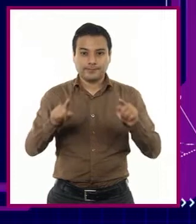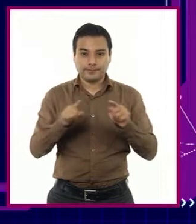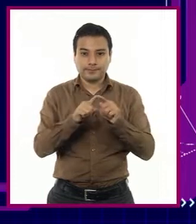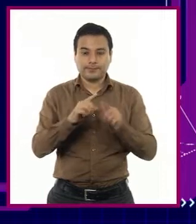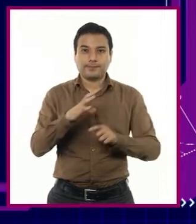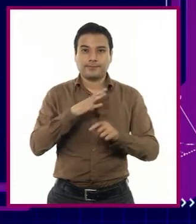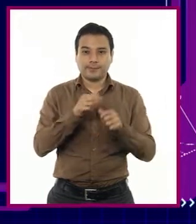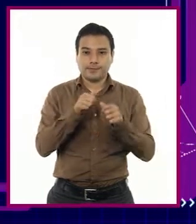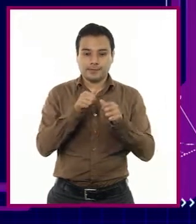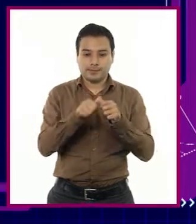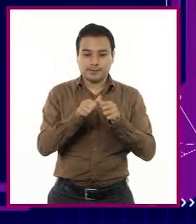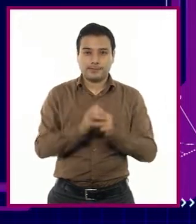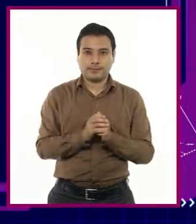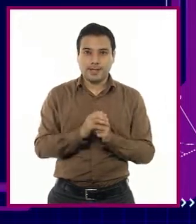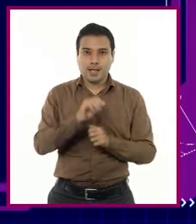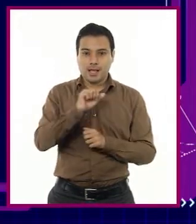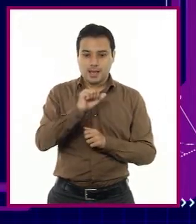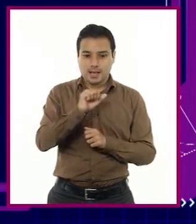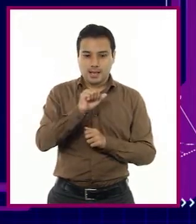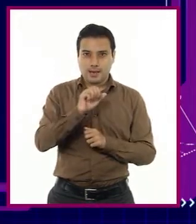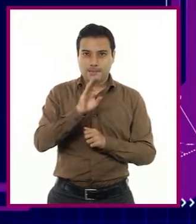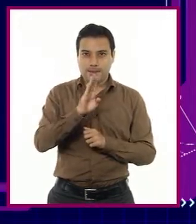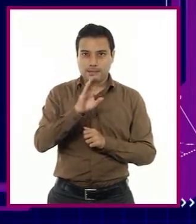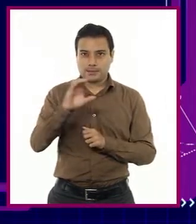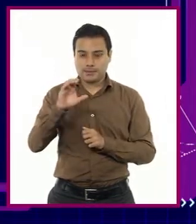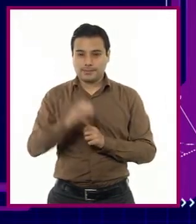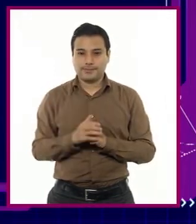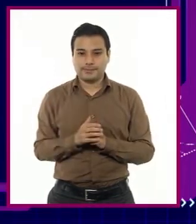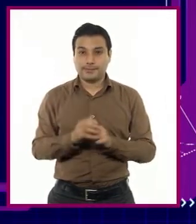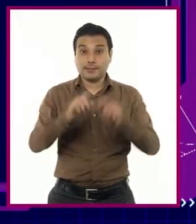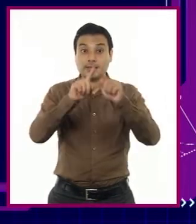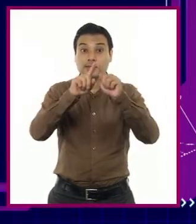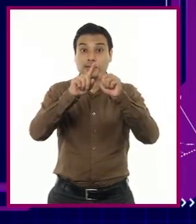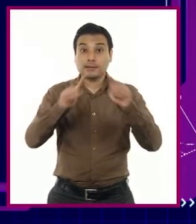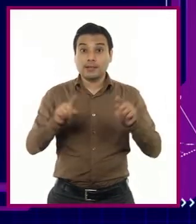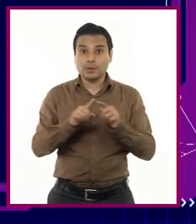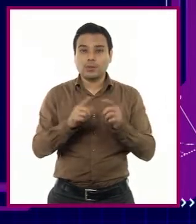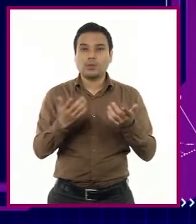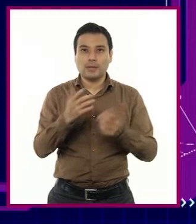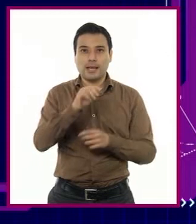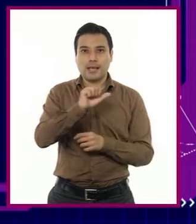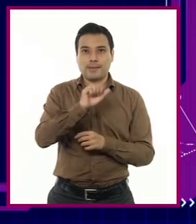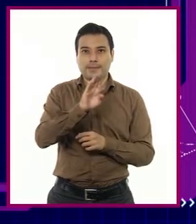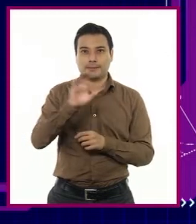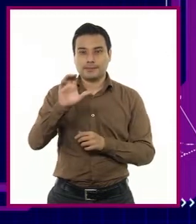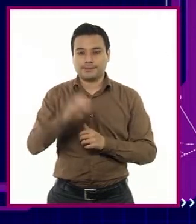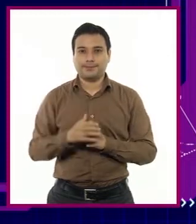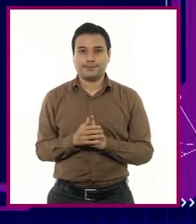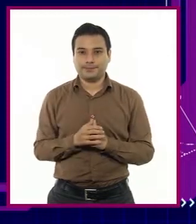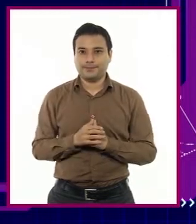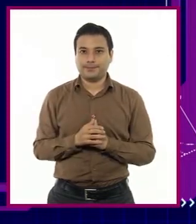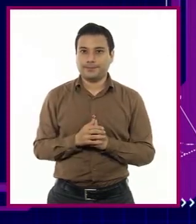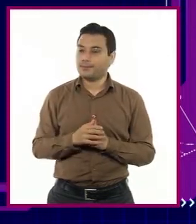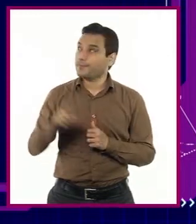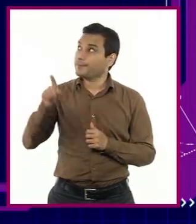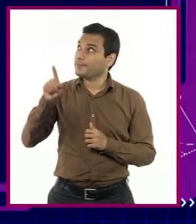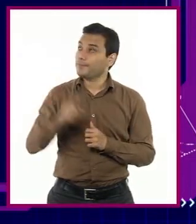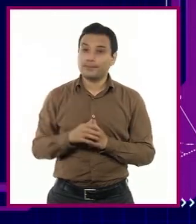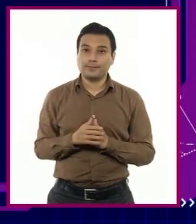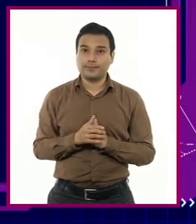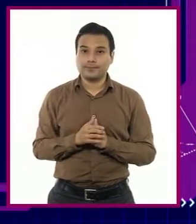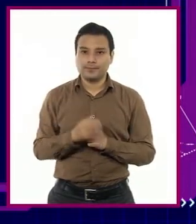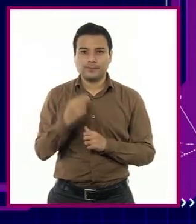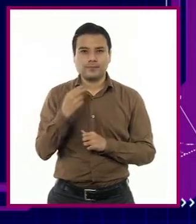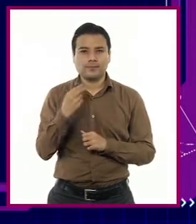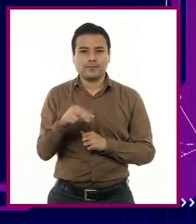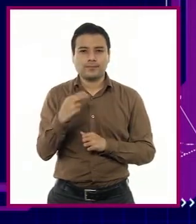sus vértices, por lo que la llamaremos triángulo ABC. Cada uno de los lados los nombramos